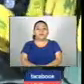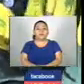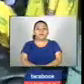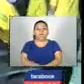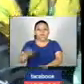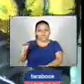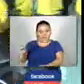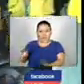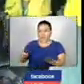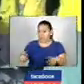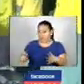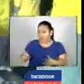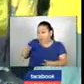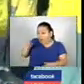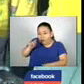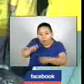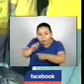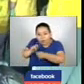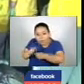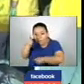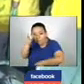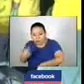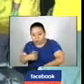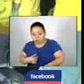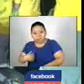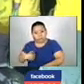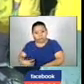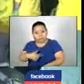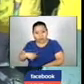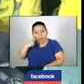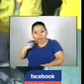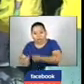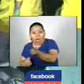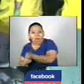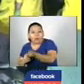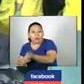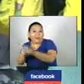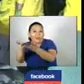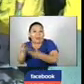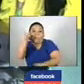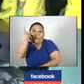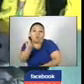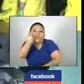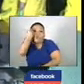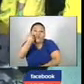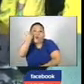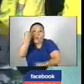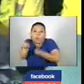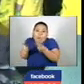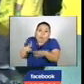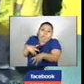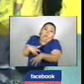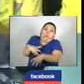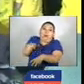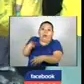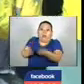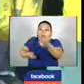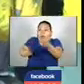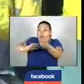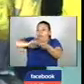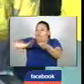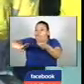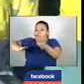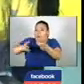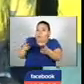Es el momento en el que socorristas tratan de liberar a un joven que quedó atrapado entre los hierros del pickup en el que se